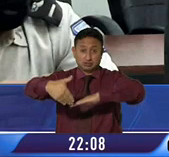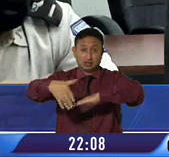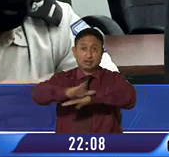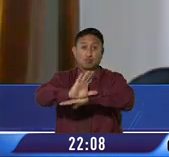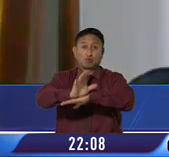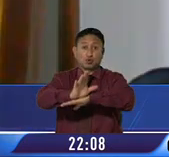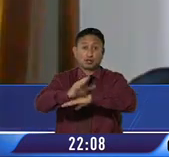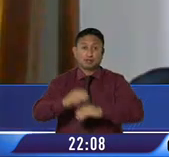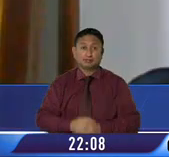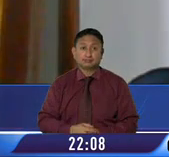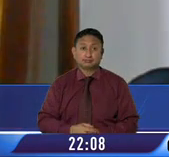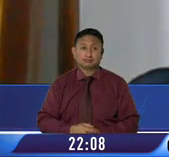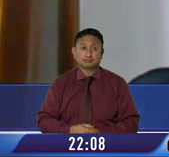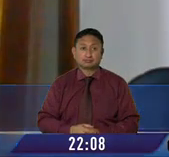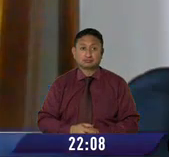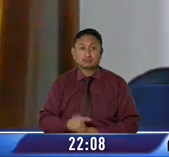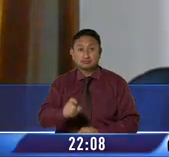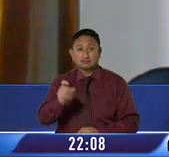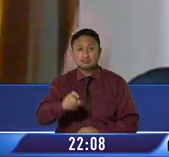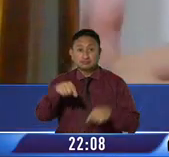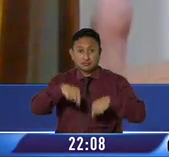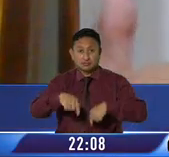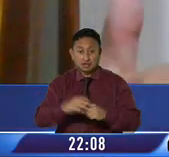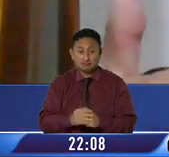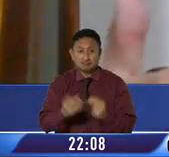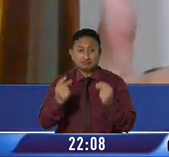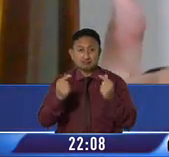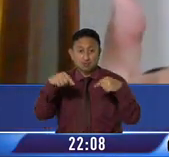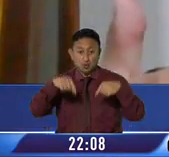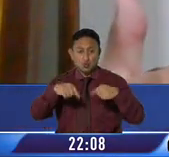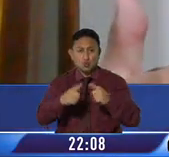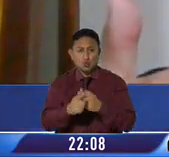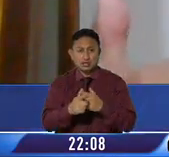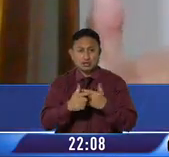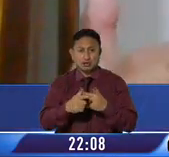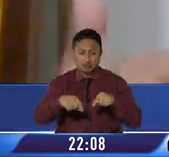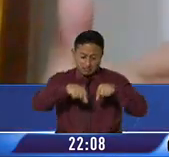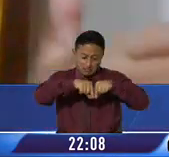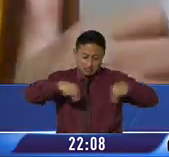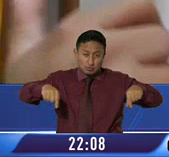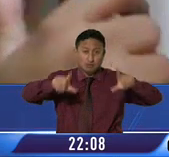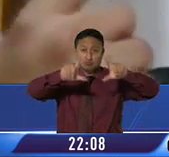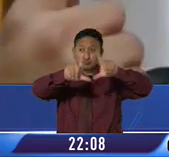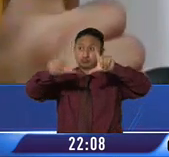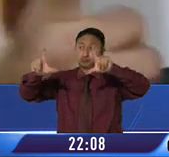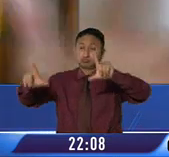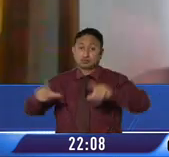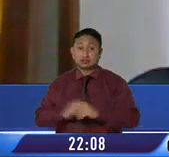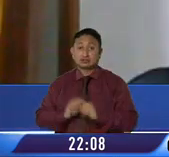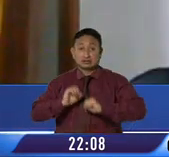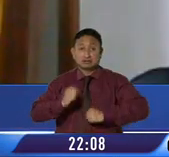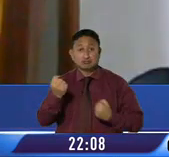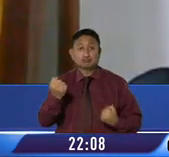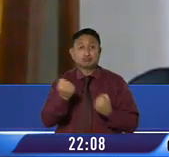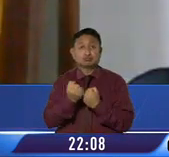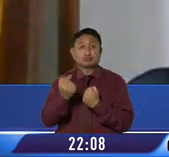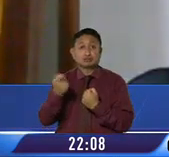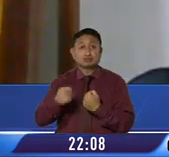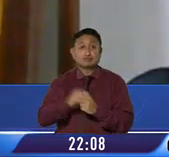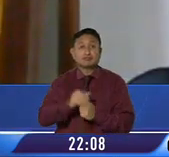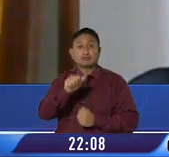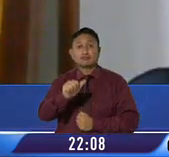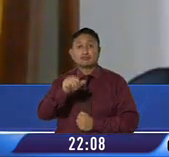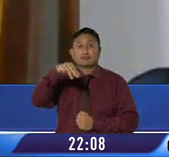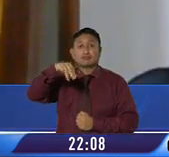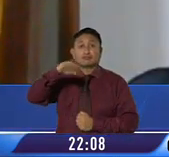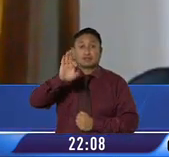Santiago. Necesitamos la señalización vial. Nosotros necesitamos el fortalecimiento de la Agencia Nacional de